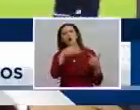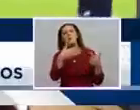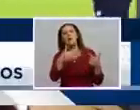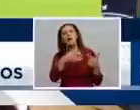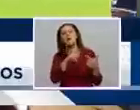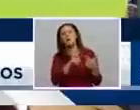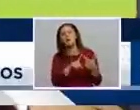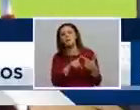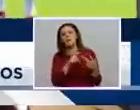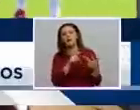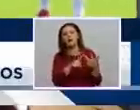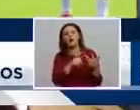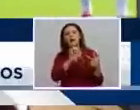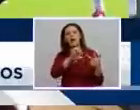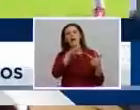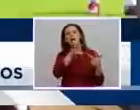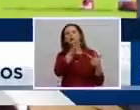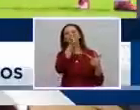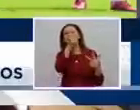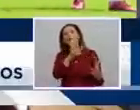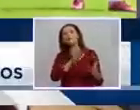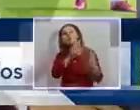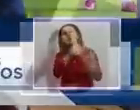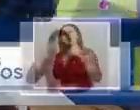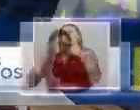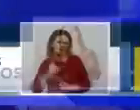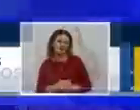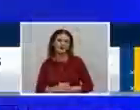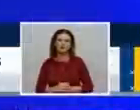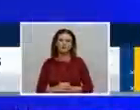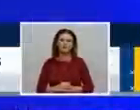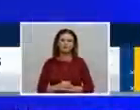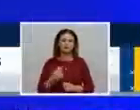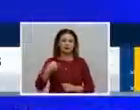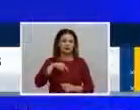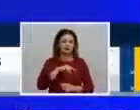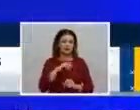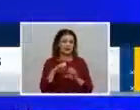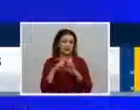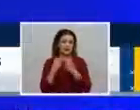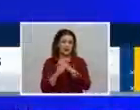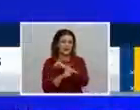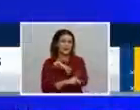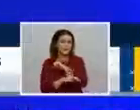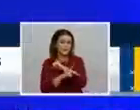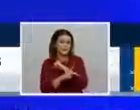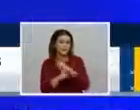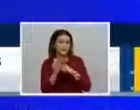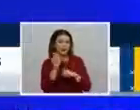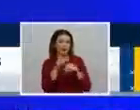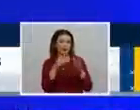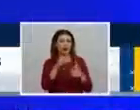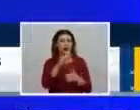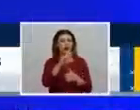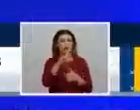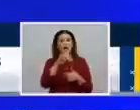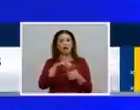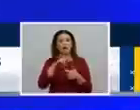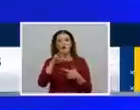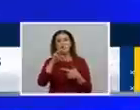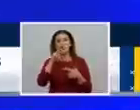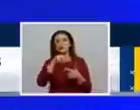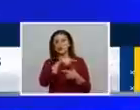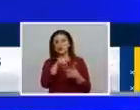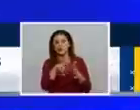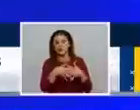Panamá? ¿Cómo nos va a ir con los equipos que nos vamos a jugar la Copa del Mundo? Nuestras selecciones, incluso los goleadores, normalmente eran Calvo, Waston, y aún